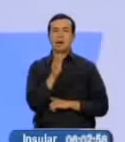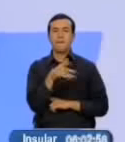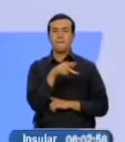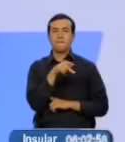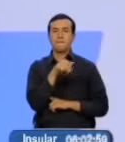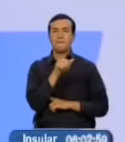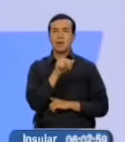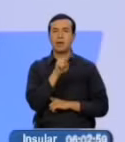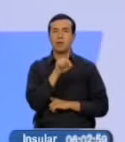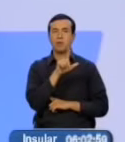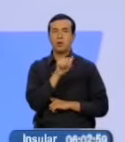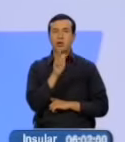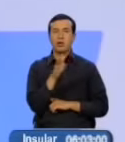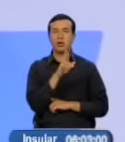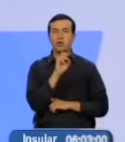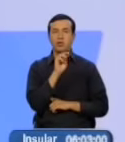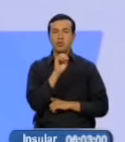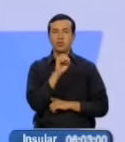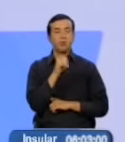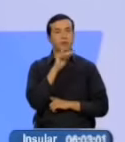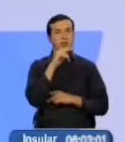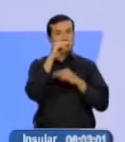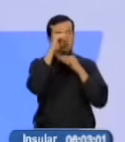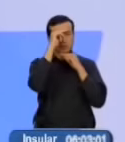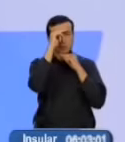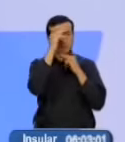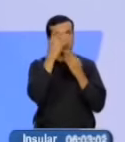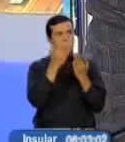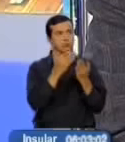hecho noticias en estas últimas semanas,